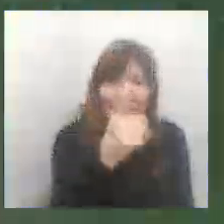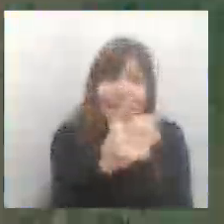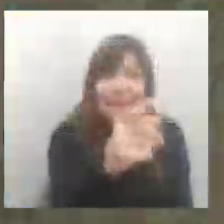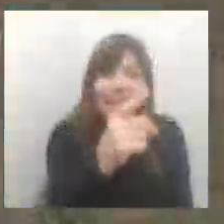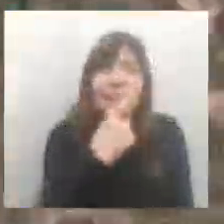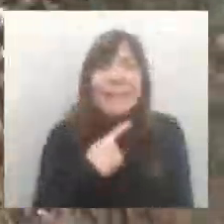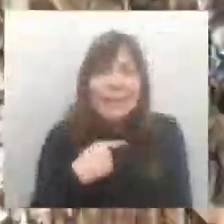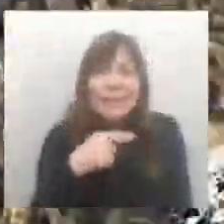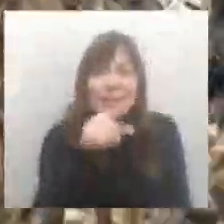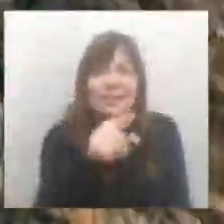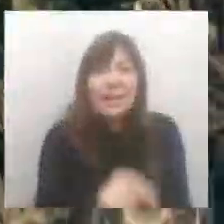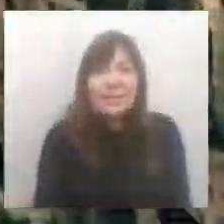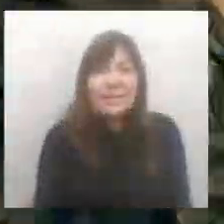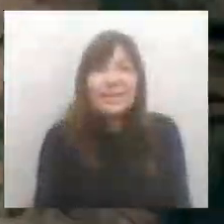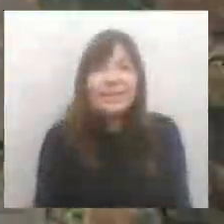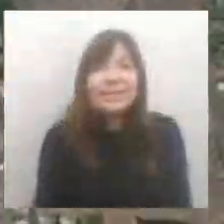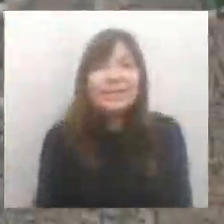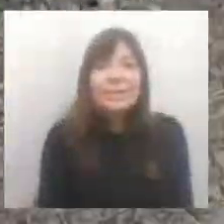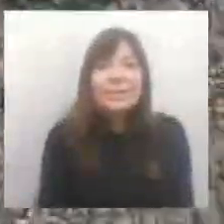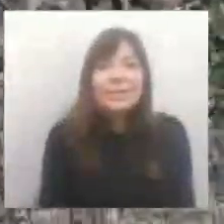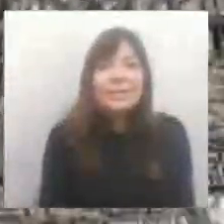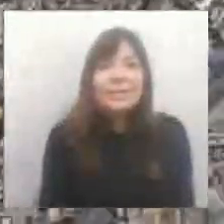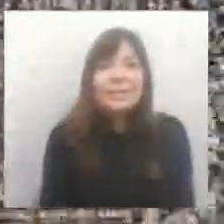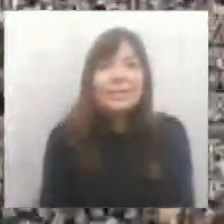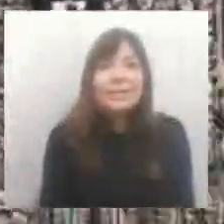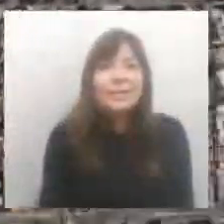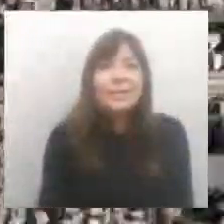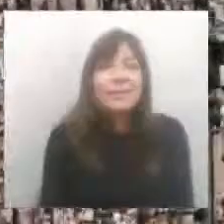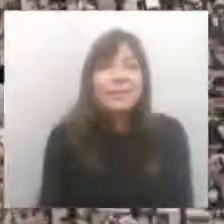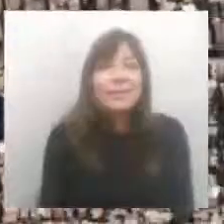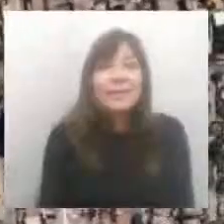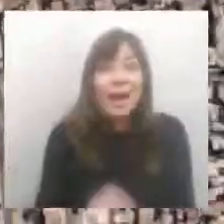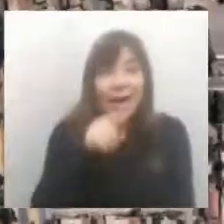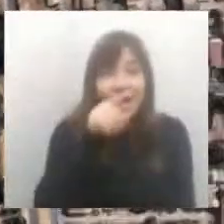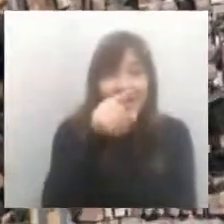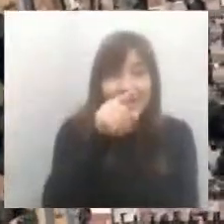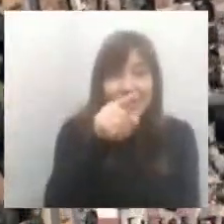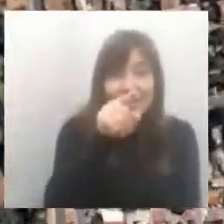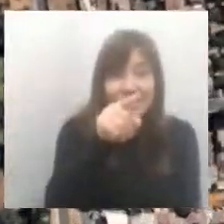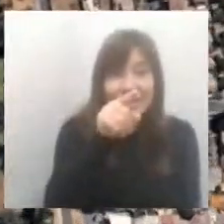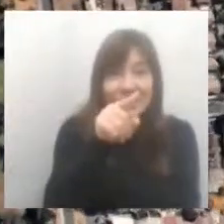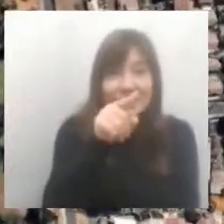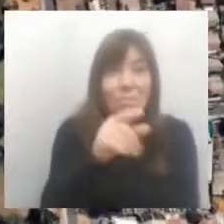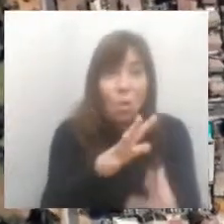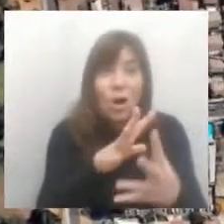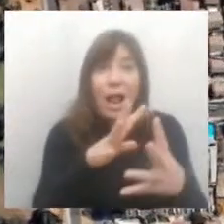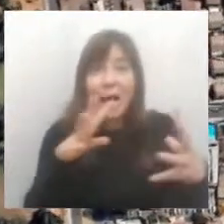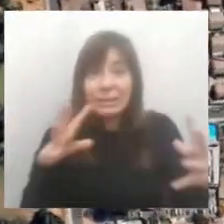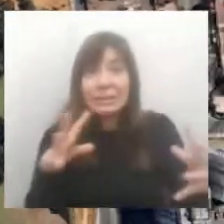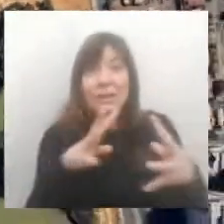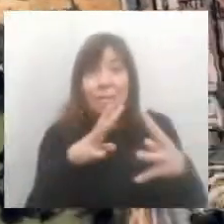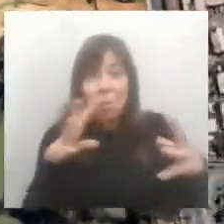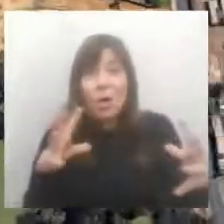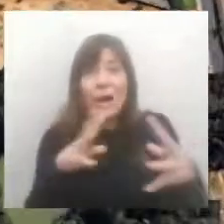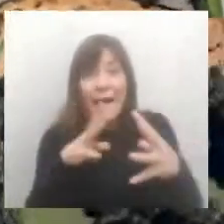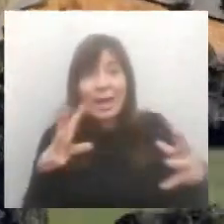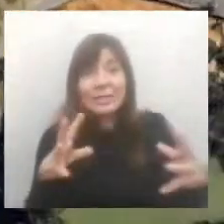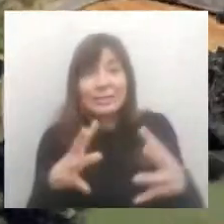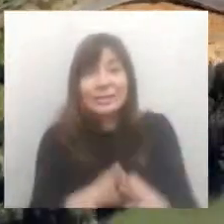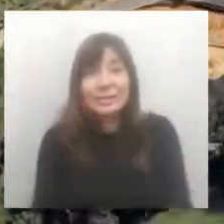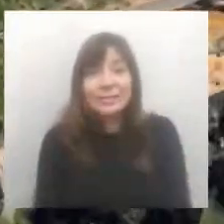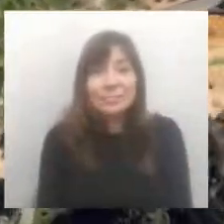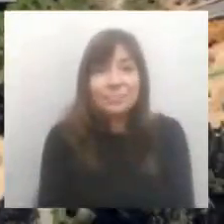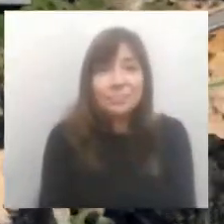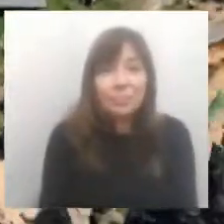interesante lo que nos estás diciendo. Exacto, sí, bueno, ahí Belisario nos dice es muy grande, efectivamente es muy grande.